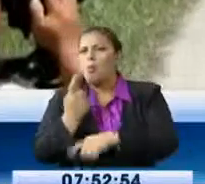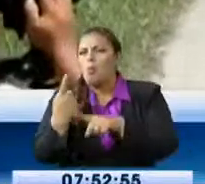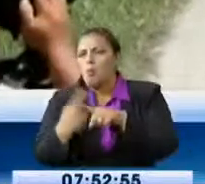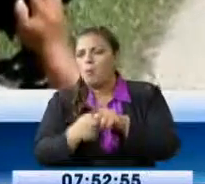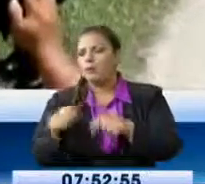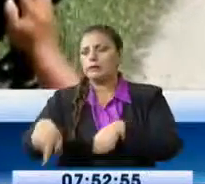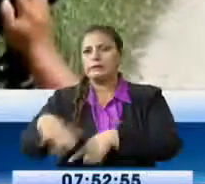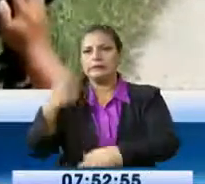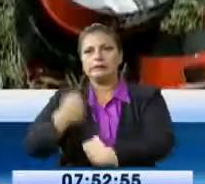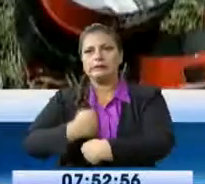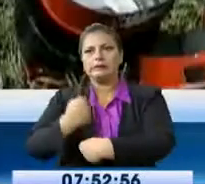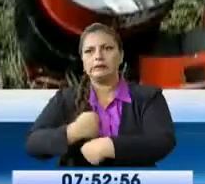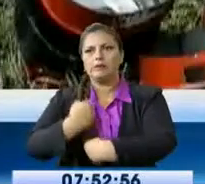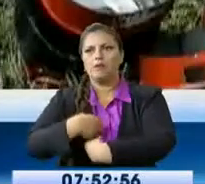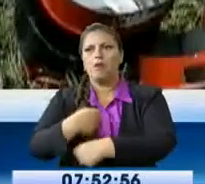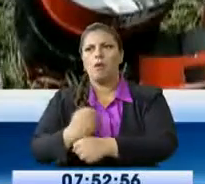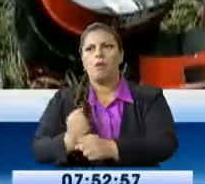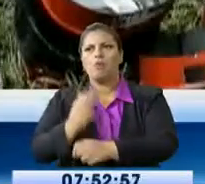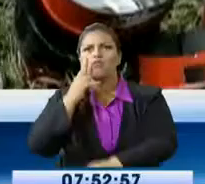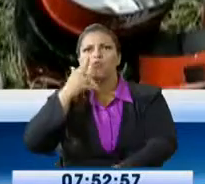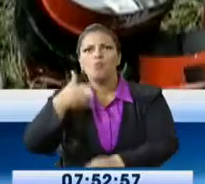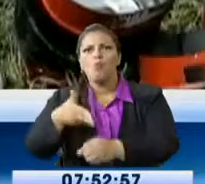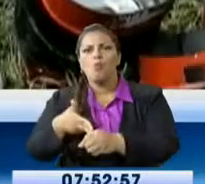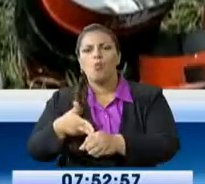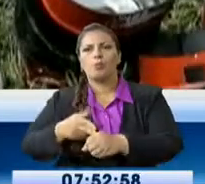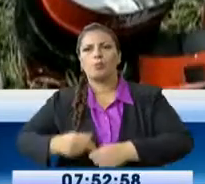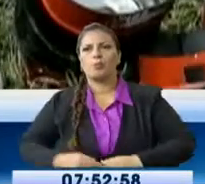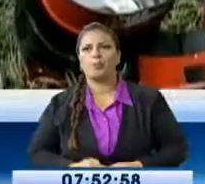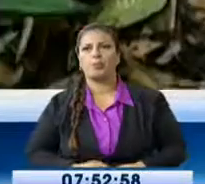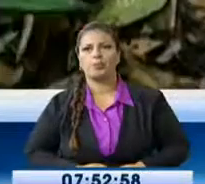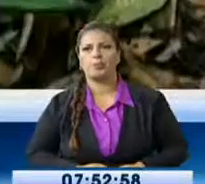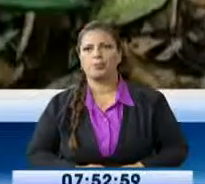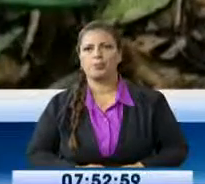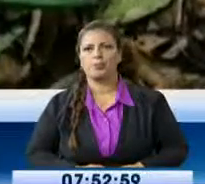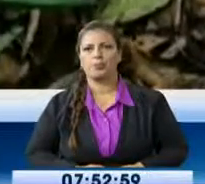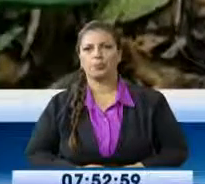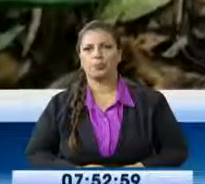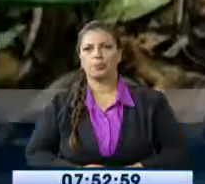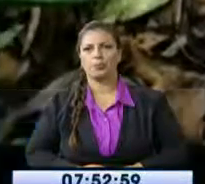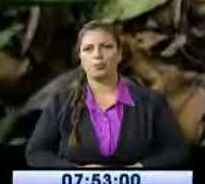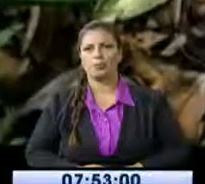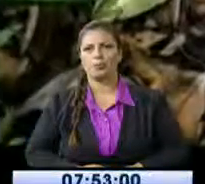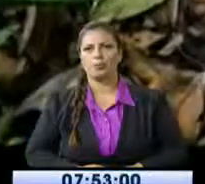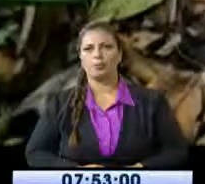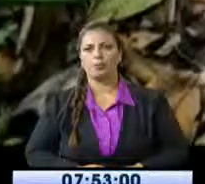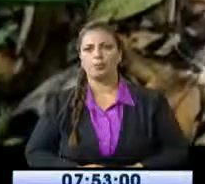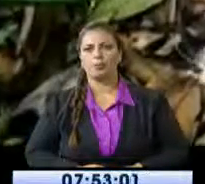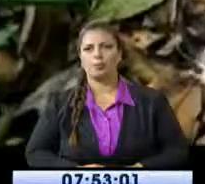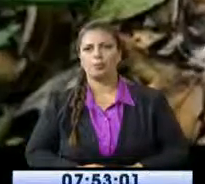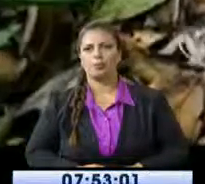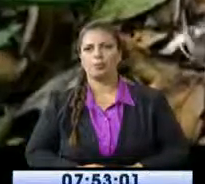eran procesados en este laboratorio clandestino. Informó Adriana Rojas.